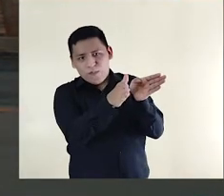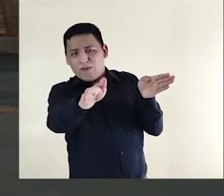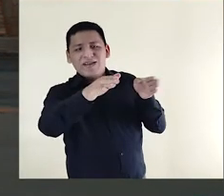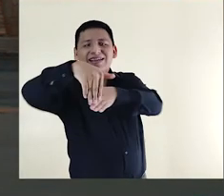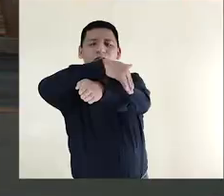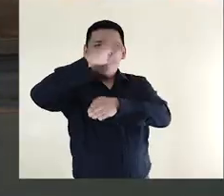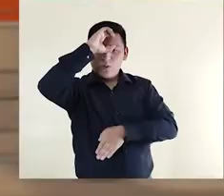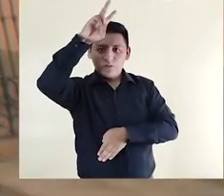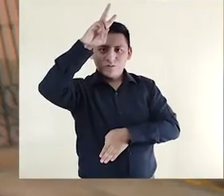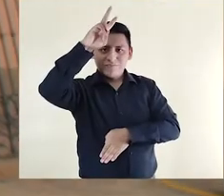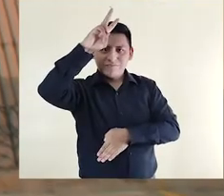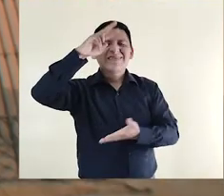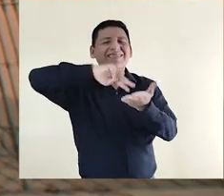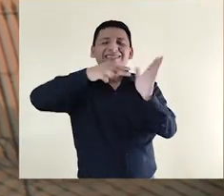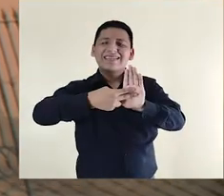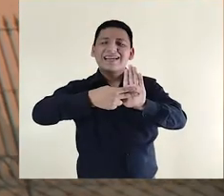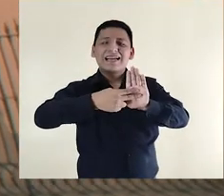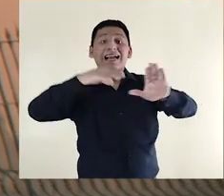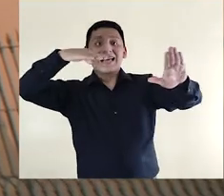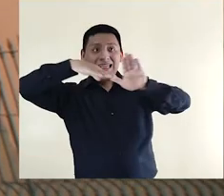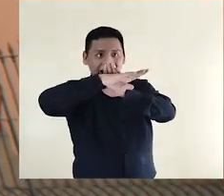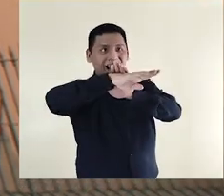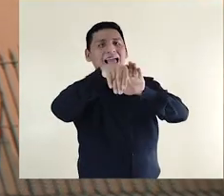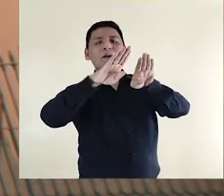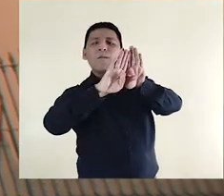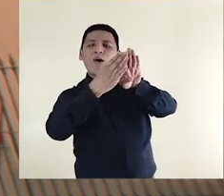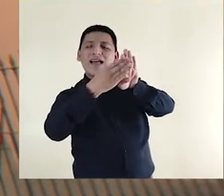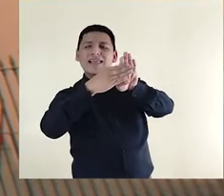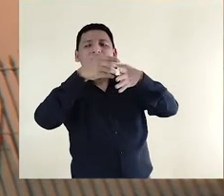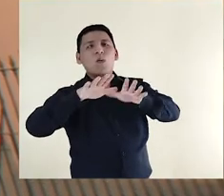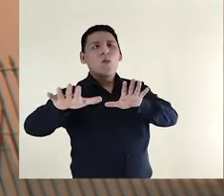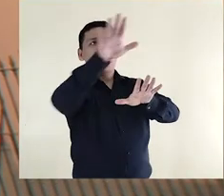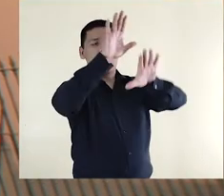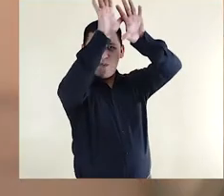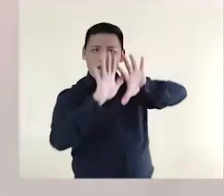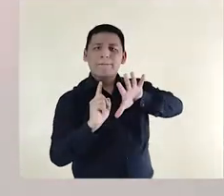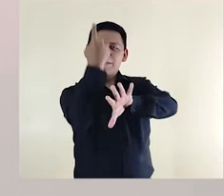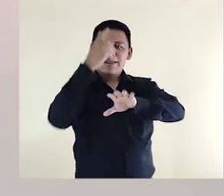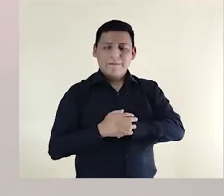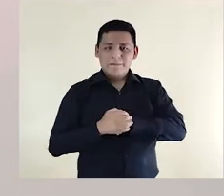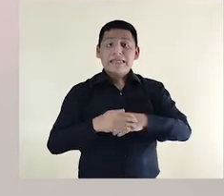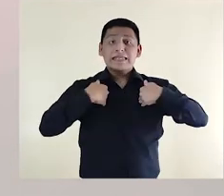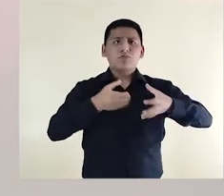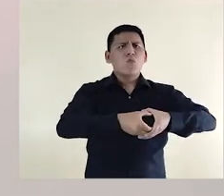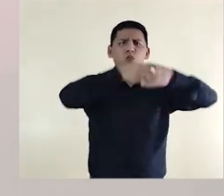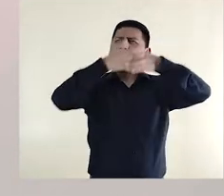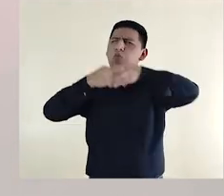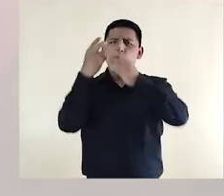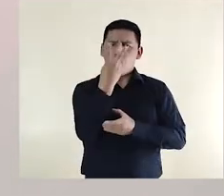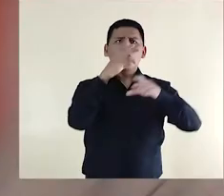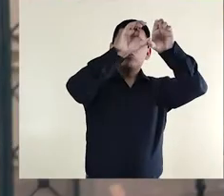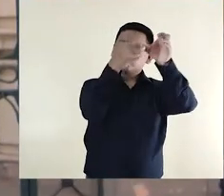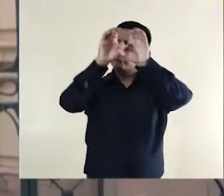paralelo al jirón Cusco, es decir, la entrada es por una puerta lateral que viene a ser su fachada. Tiene dos torrecillas esbeltas